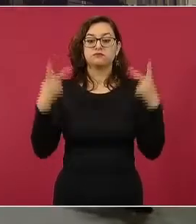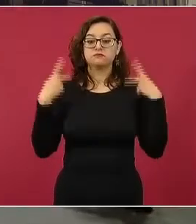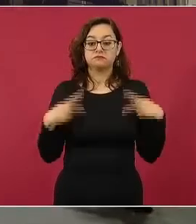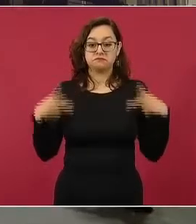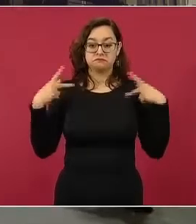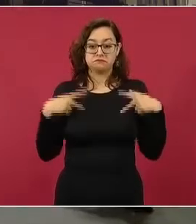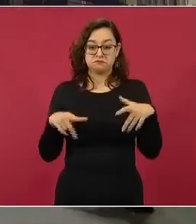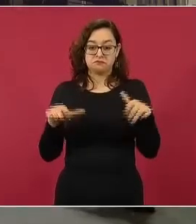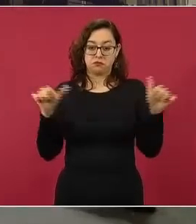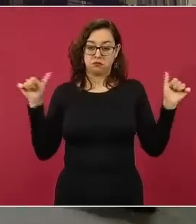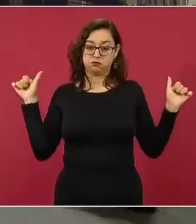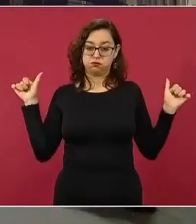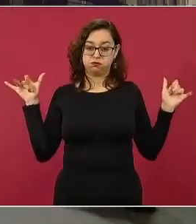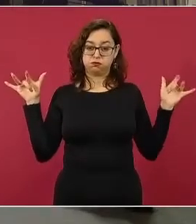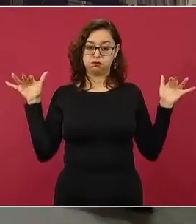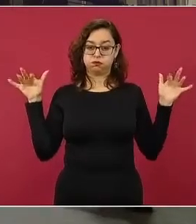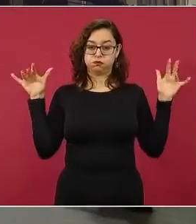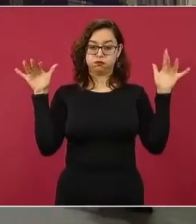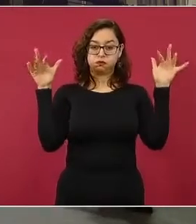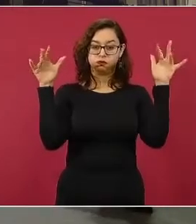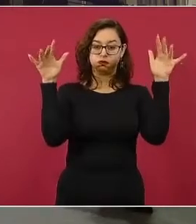están muy conscientes